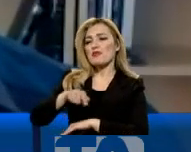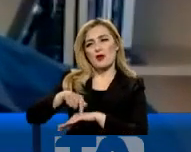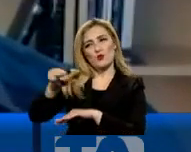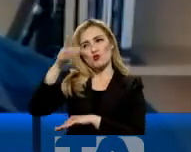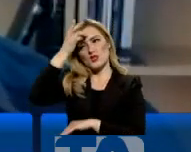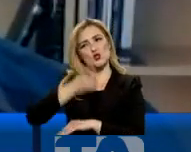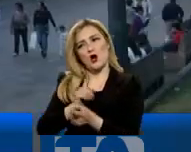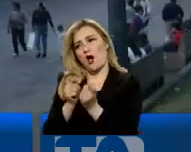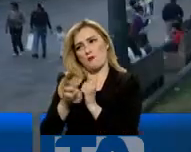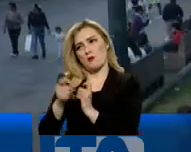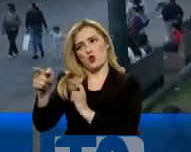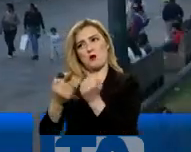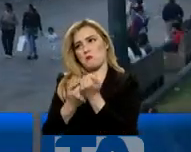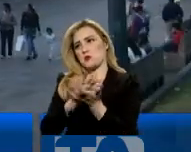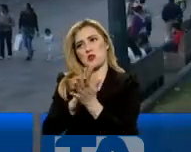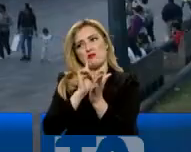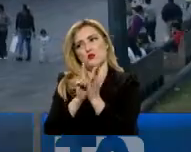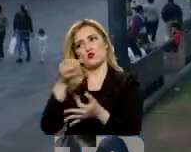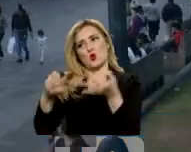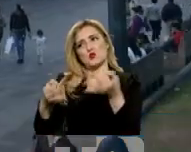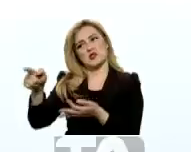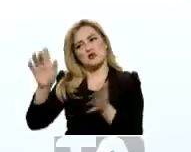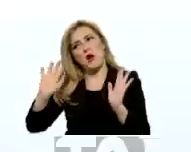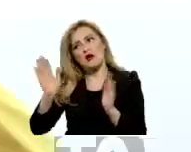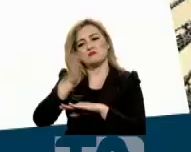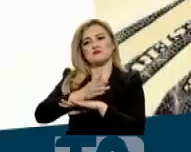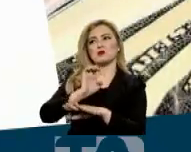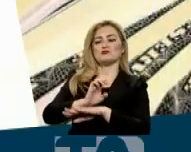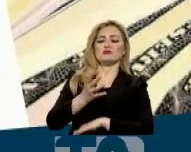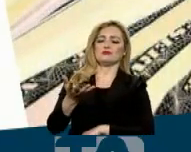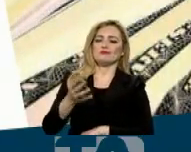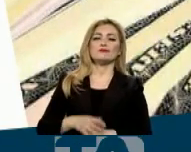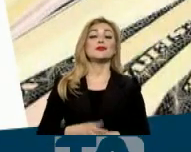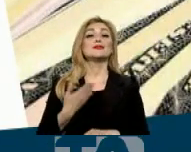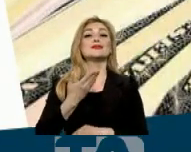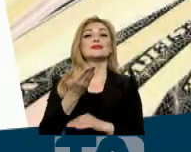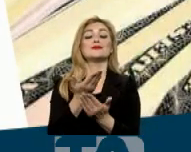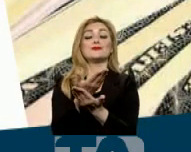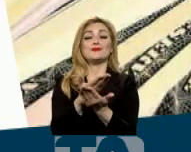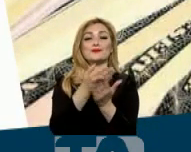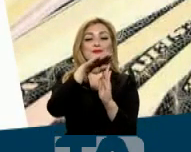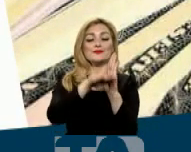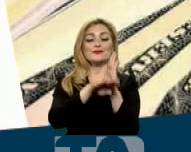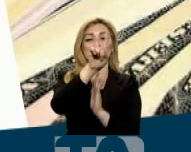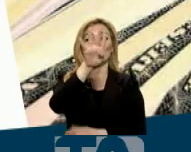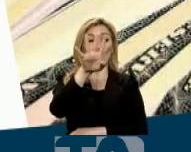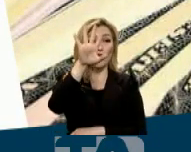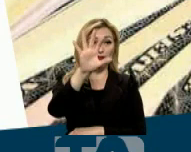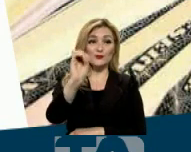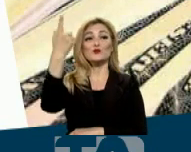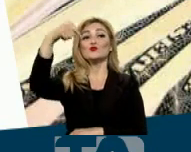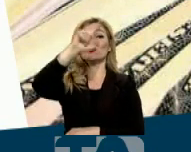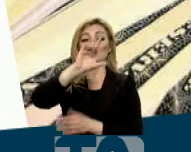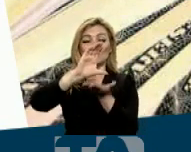tiempo para que entren. Las condiciones a las que accede el país con la propuesta incluyen la reducción de 1.540 millones del capital de deuda,